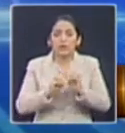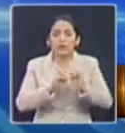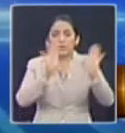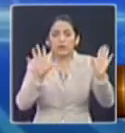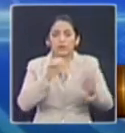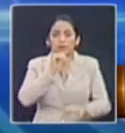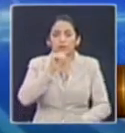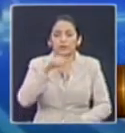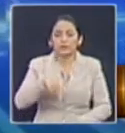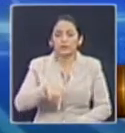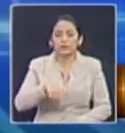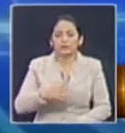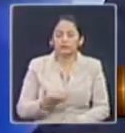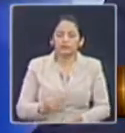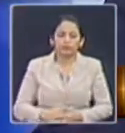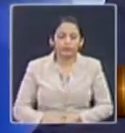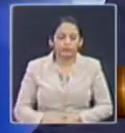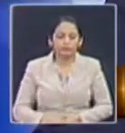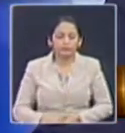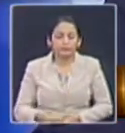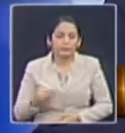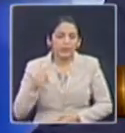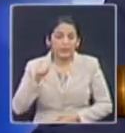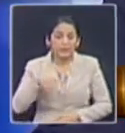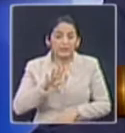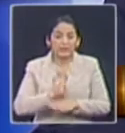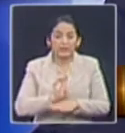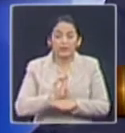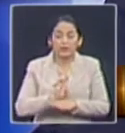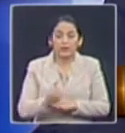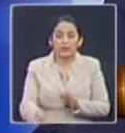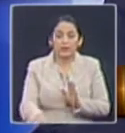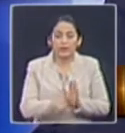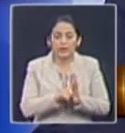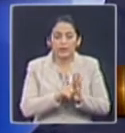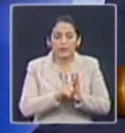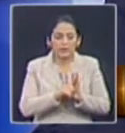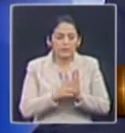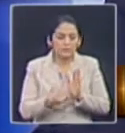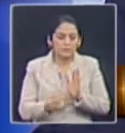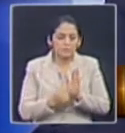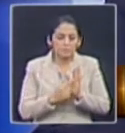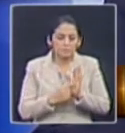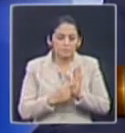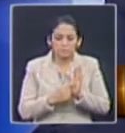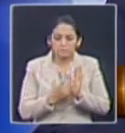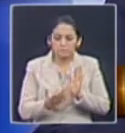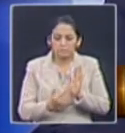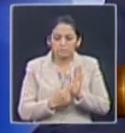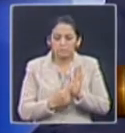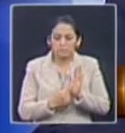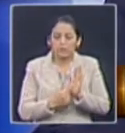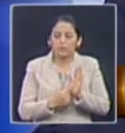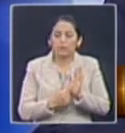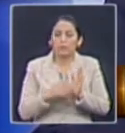no veo un manejo estructural o más bien que se esté atacando a través de este manejo